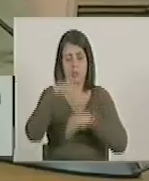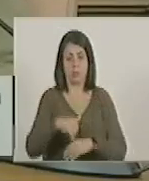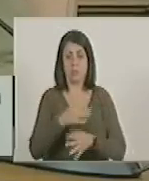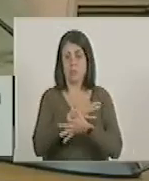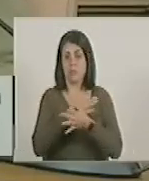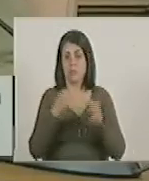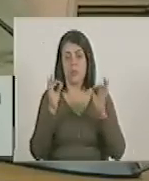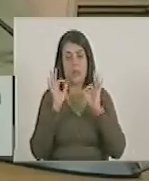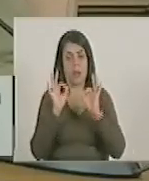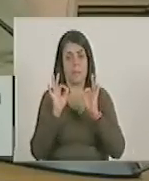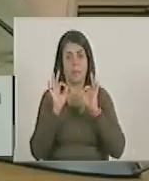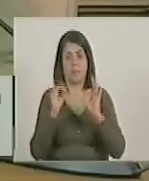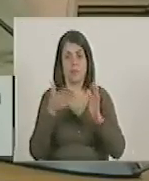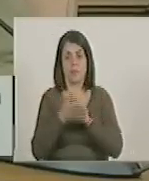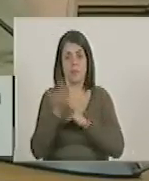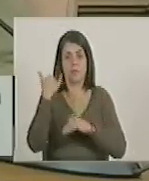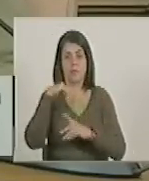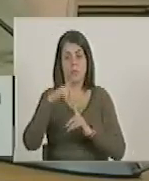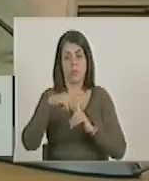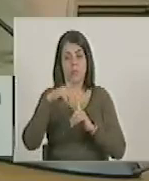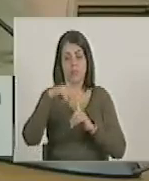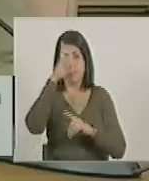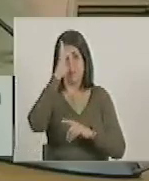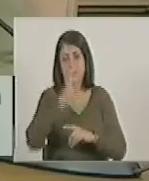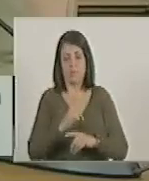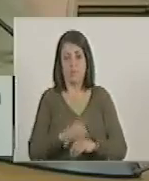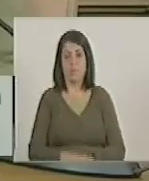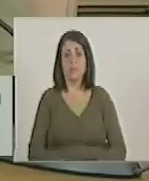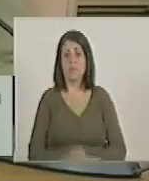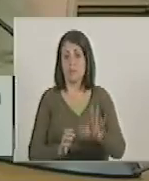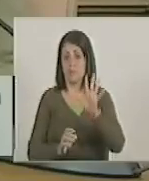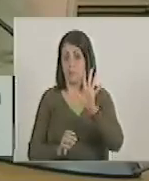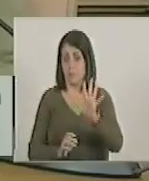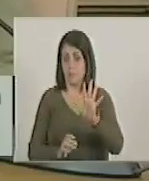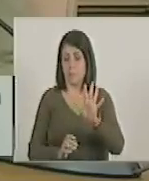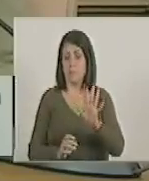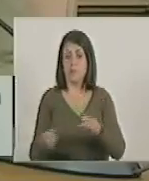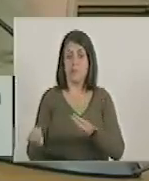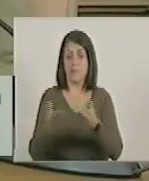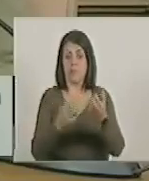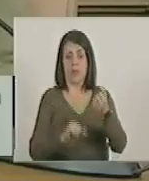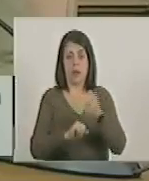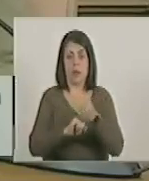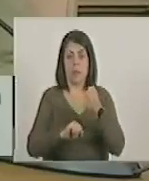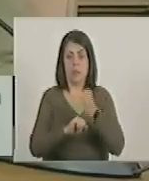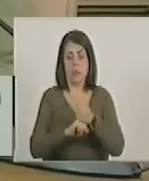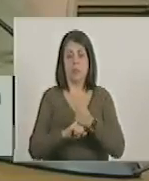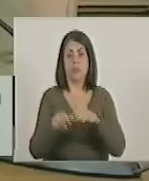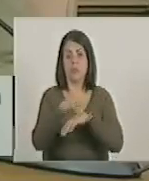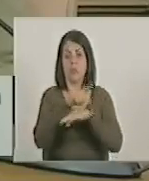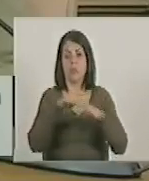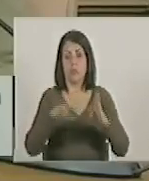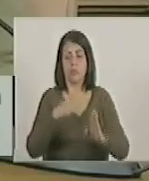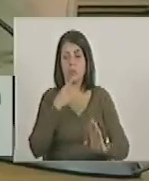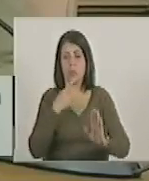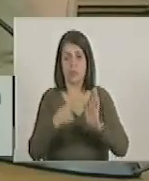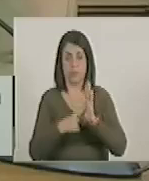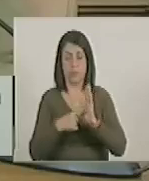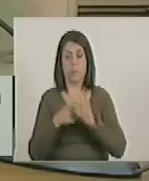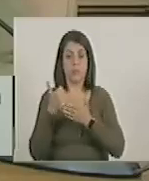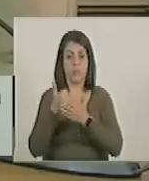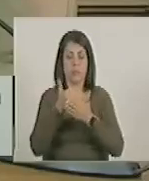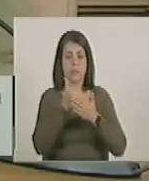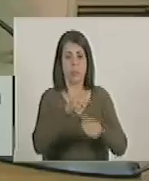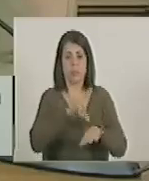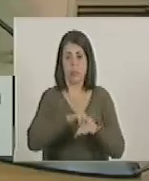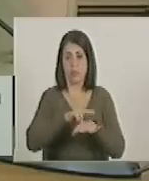y específica según su tipo de discapacidad. 5, a recibir apoyo por parte del Estado para el cumplimiento de